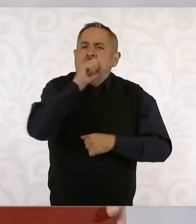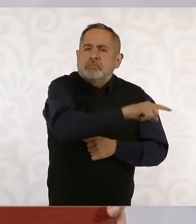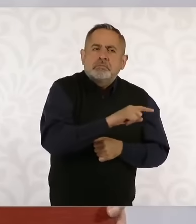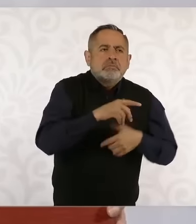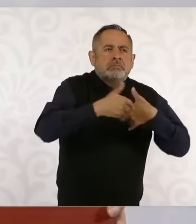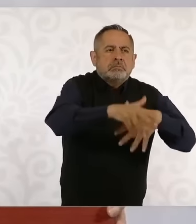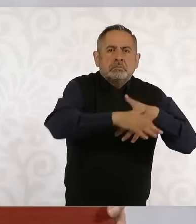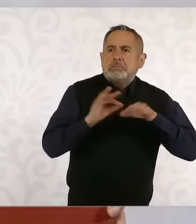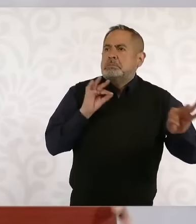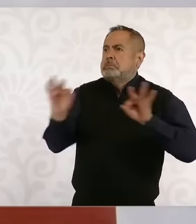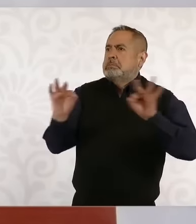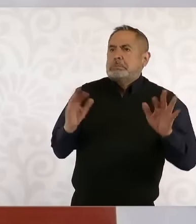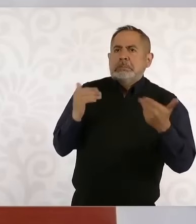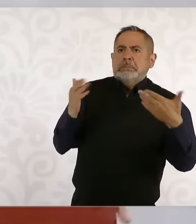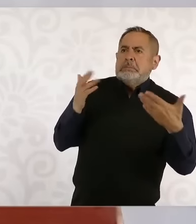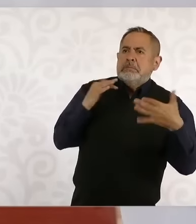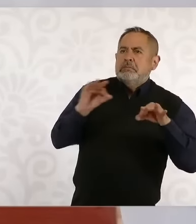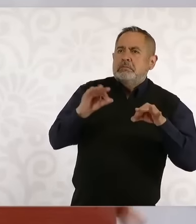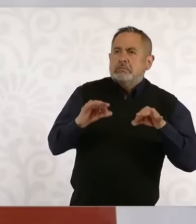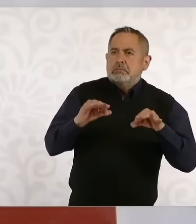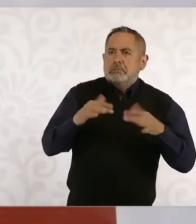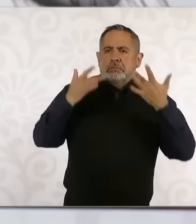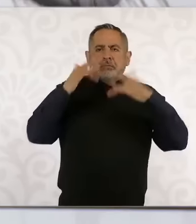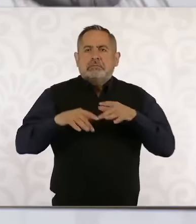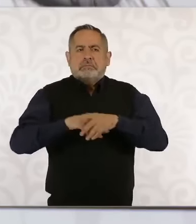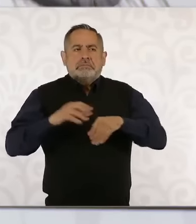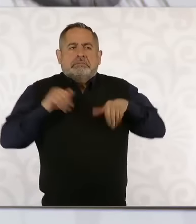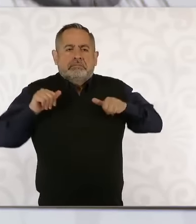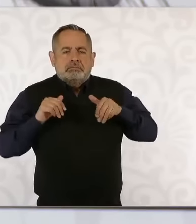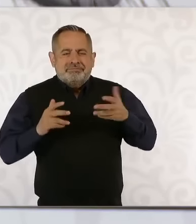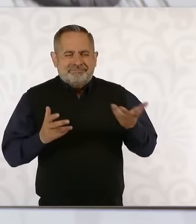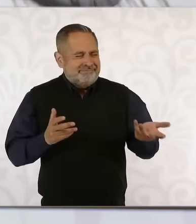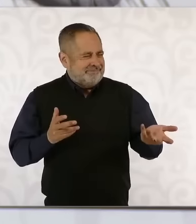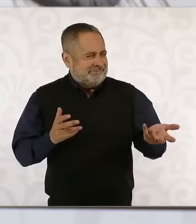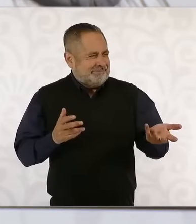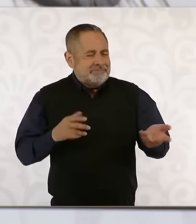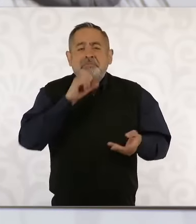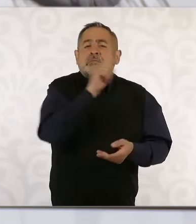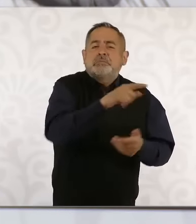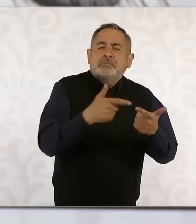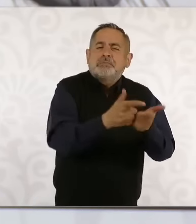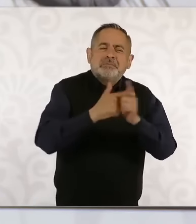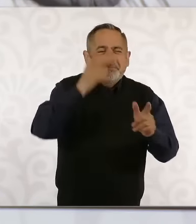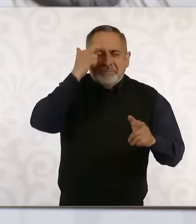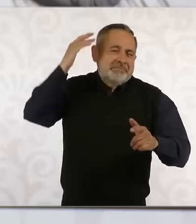manifestación. Pues los mismos de la Marea Rosa, los mismos que participaron el